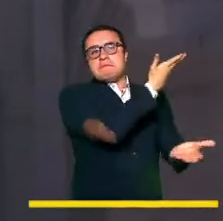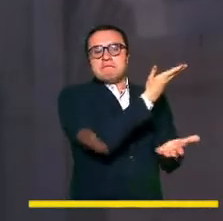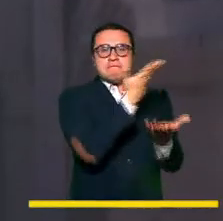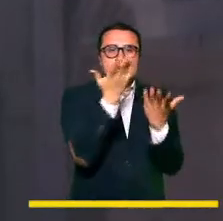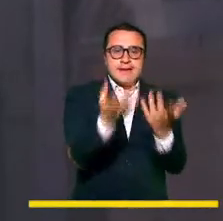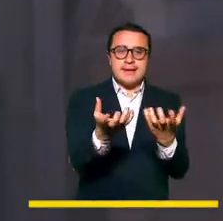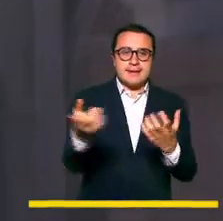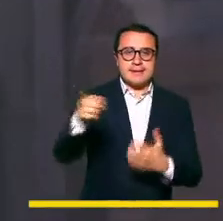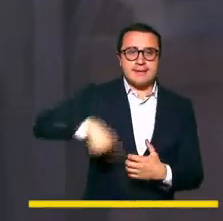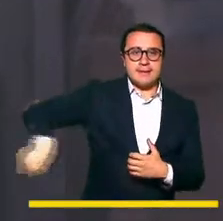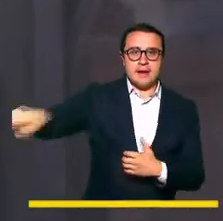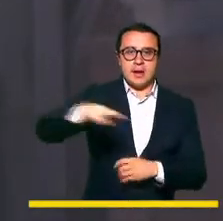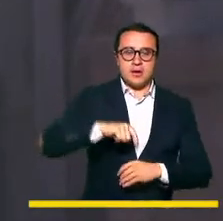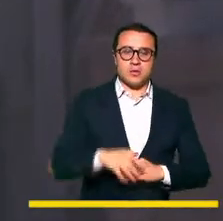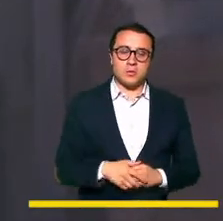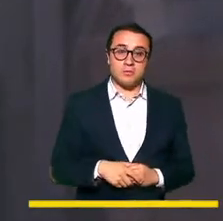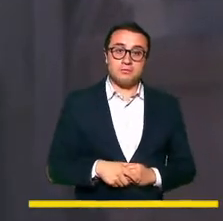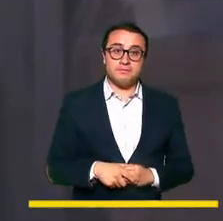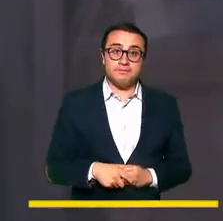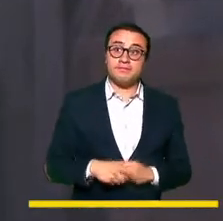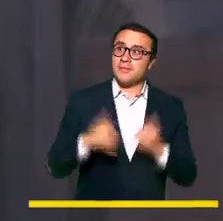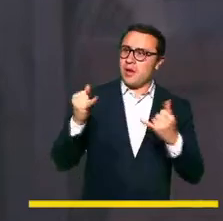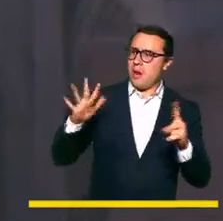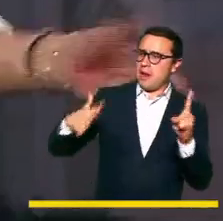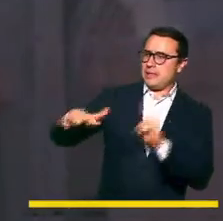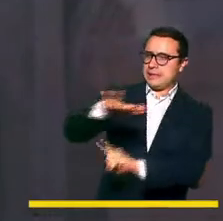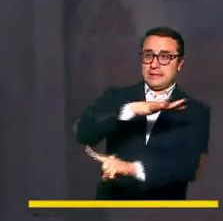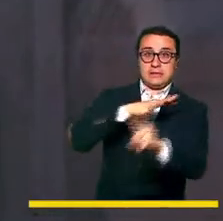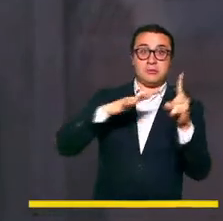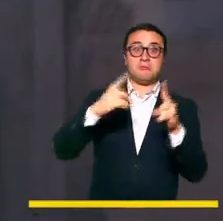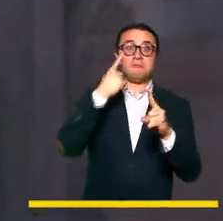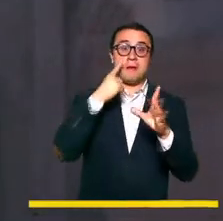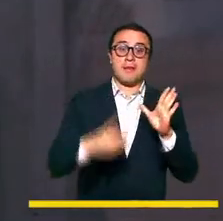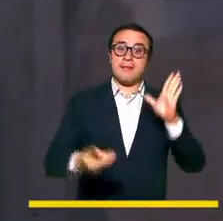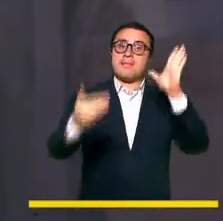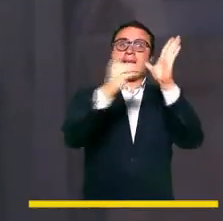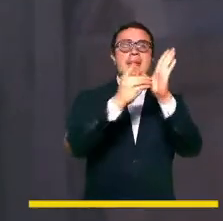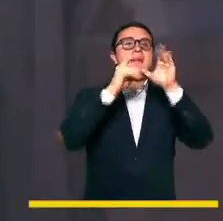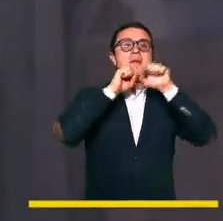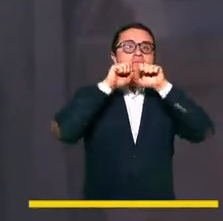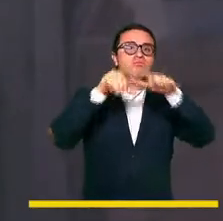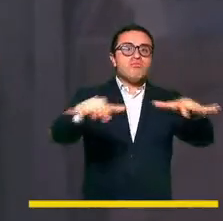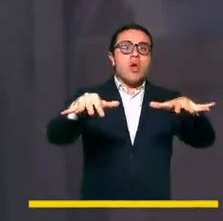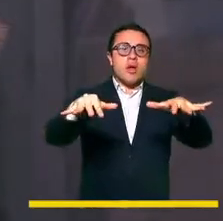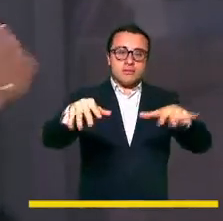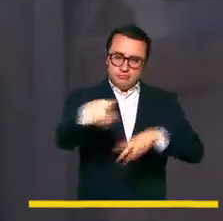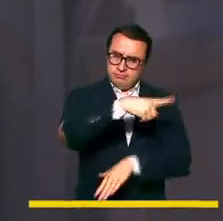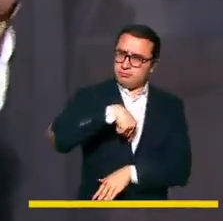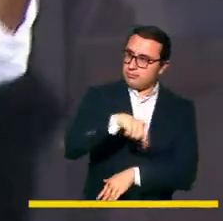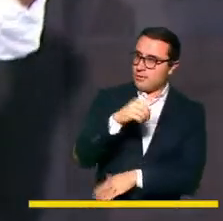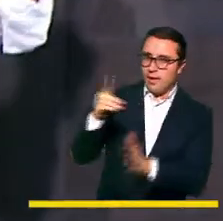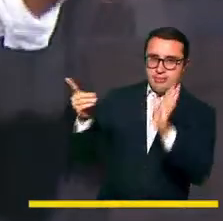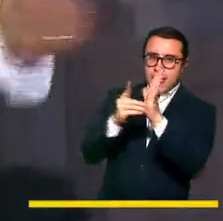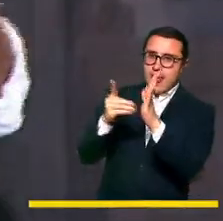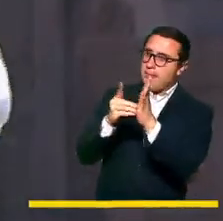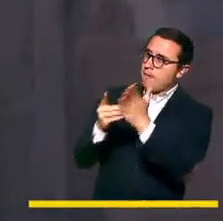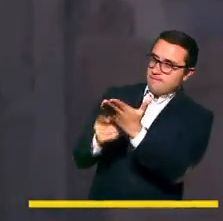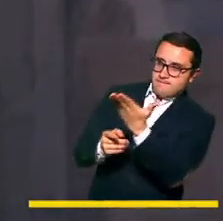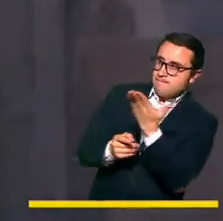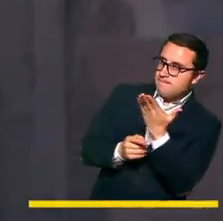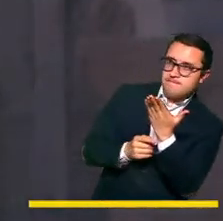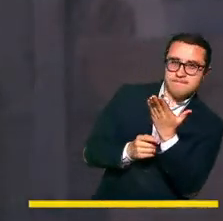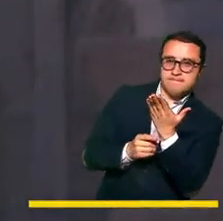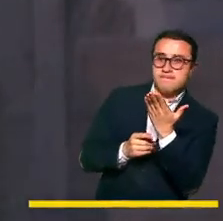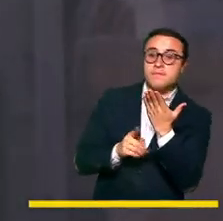Se han colocado en una situación en donde si se saca un decreto, miran a ver si el decreto llega a